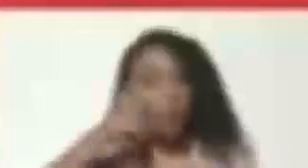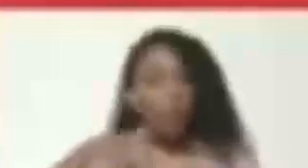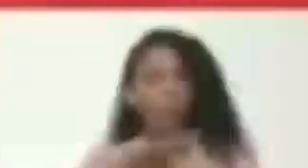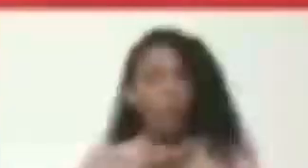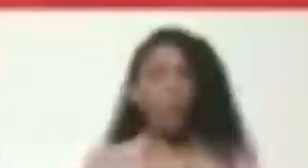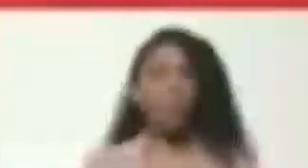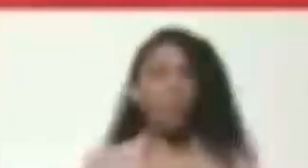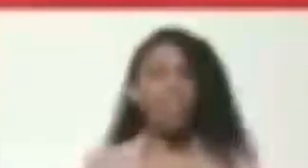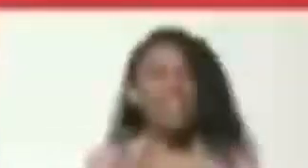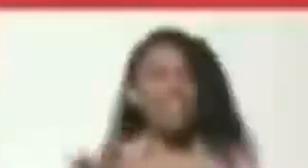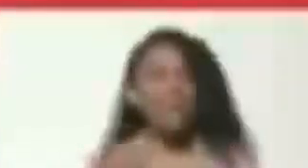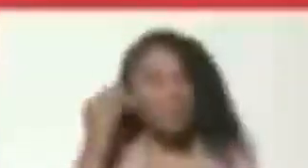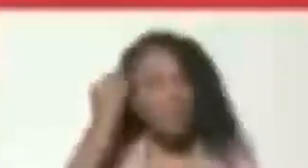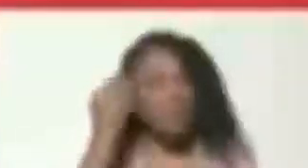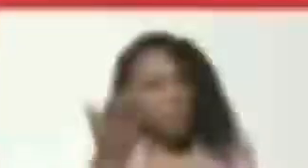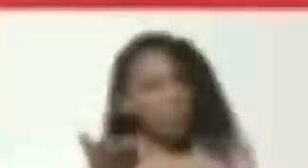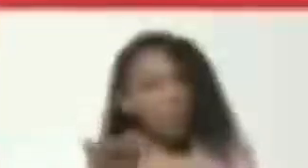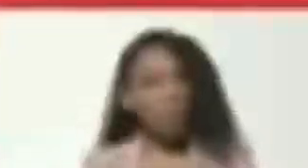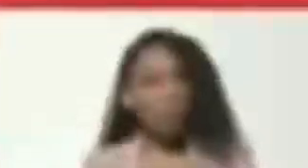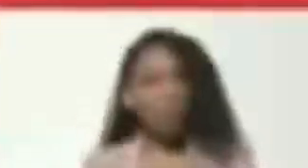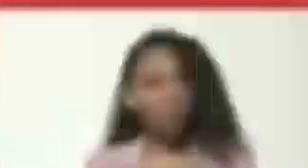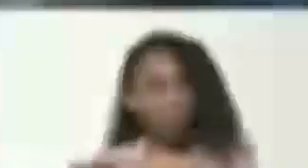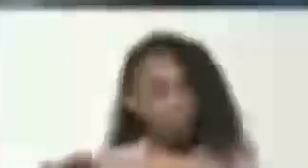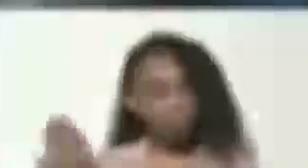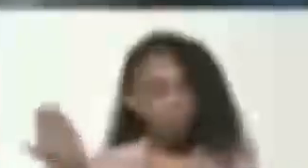Patria, otro por la plataforma Exchange